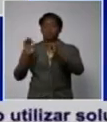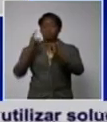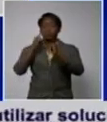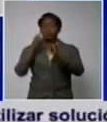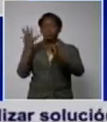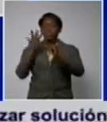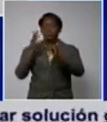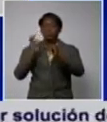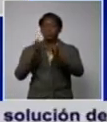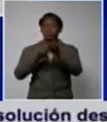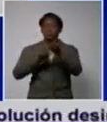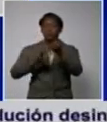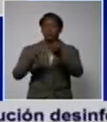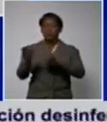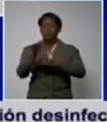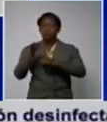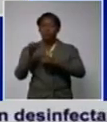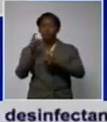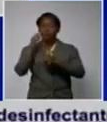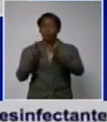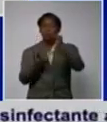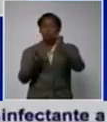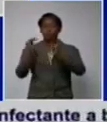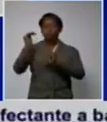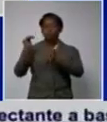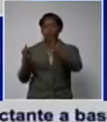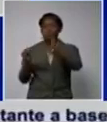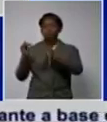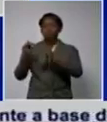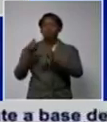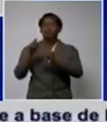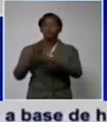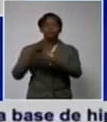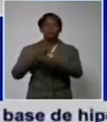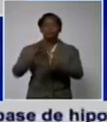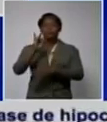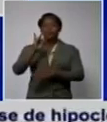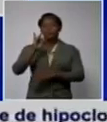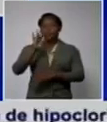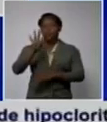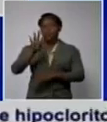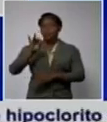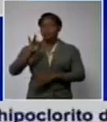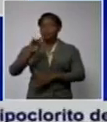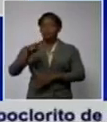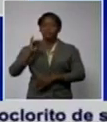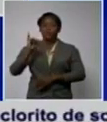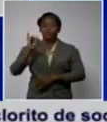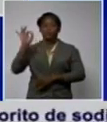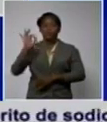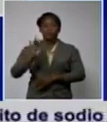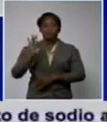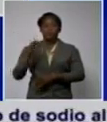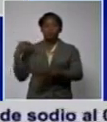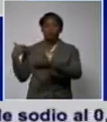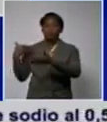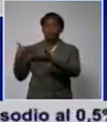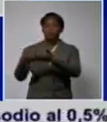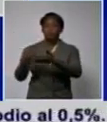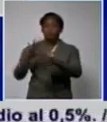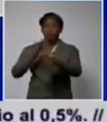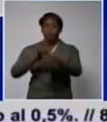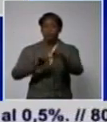representan el 37,6% de toda la incidencia de COVID-19 en